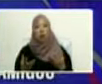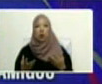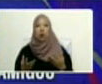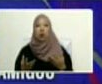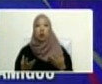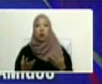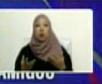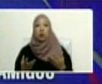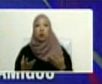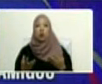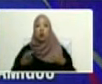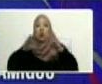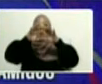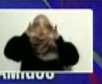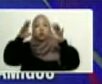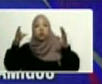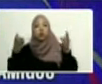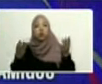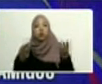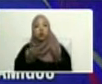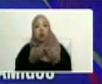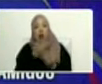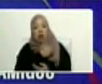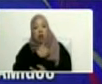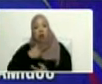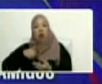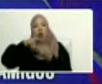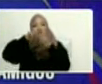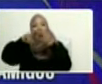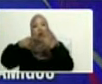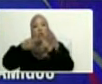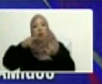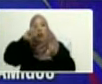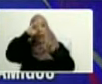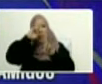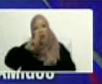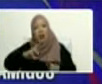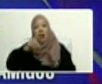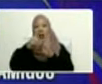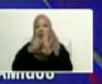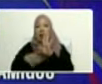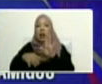¿Qué hace un país que quiere la paz, que quiere el respeto al derecho internacional?